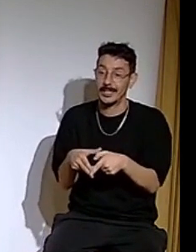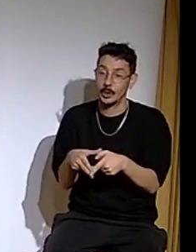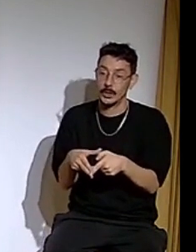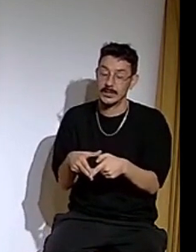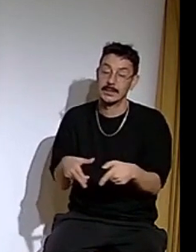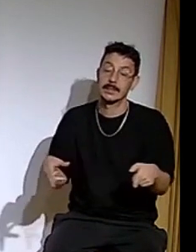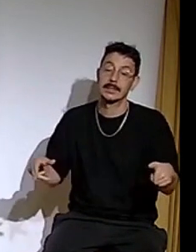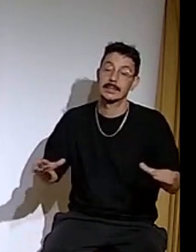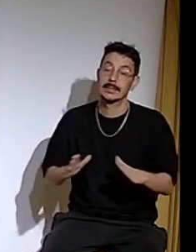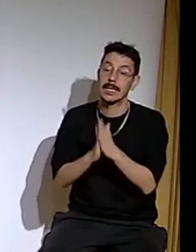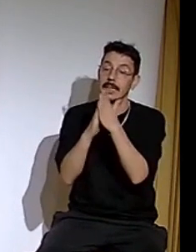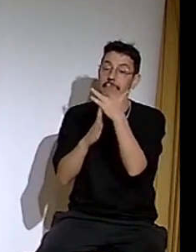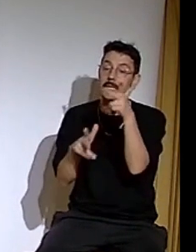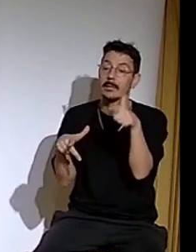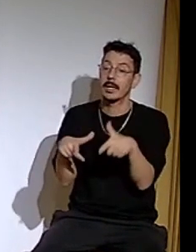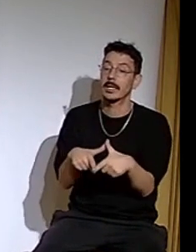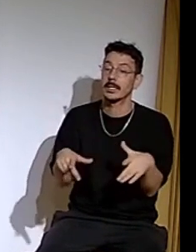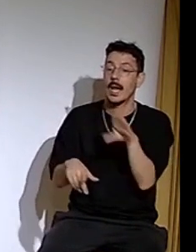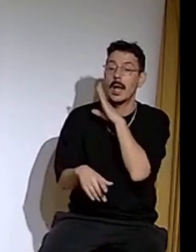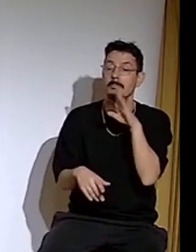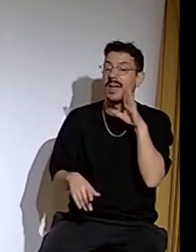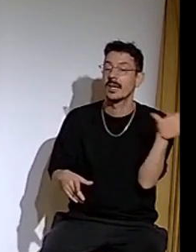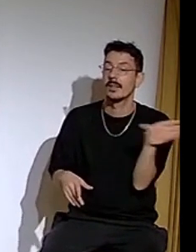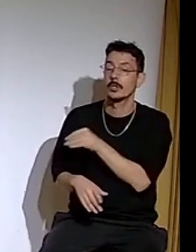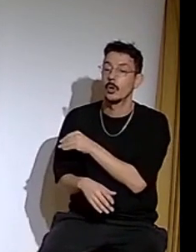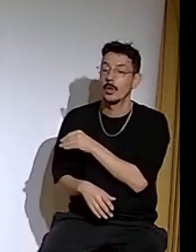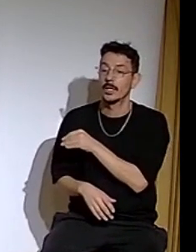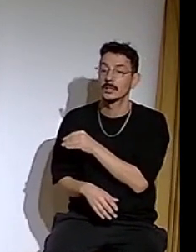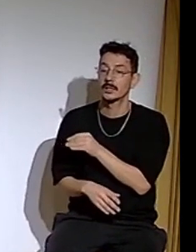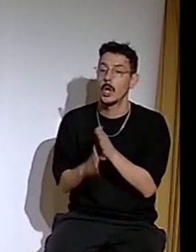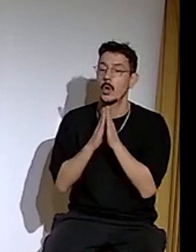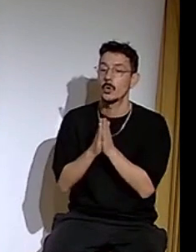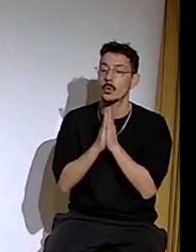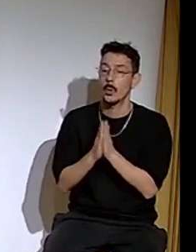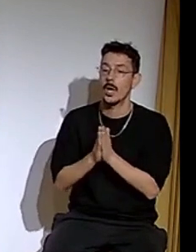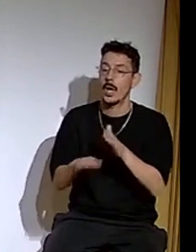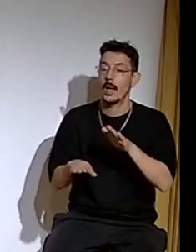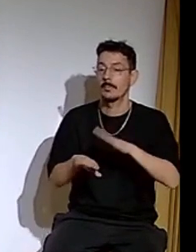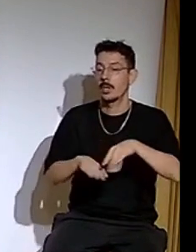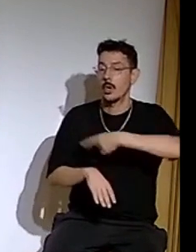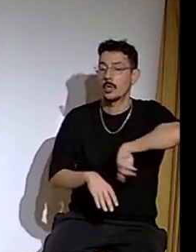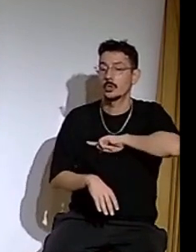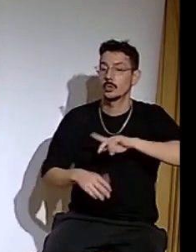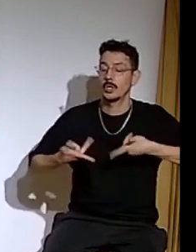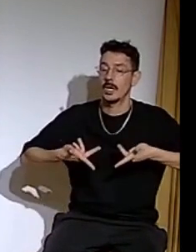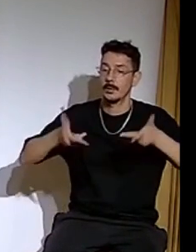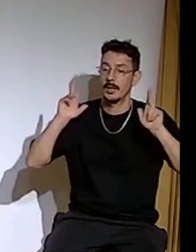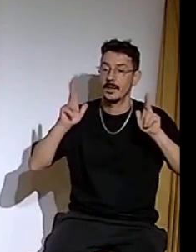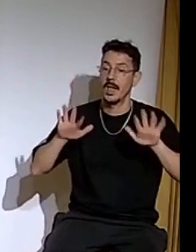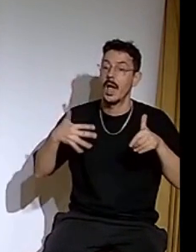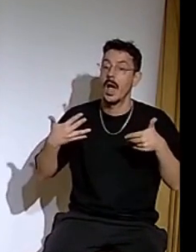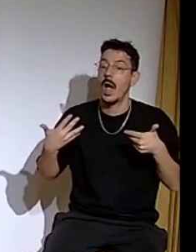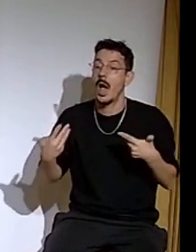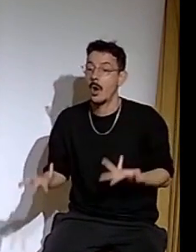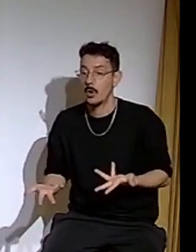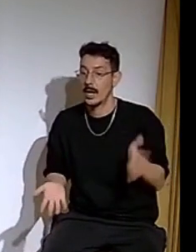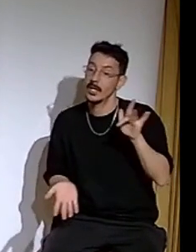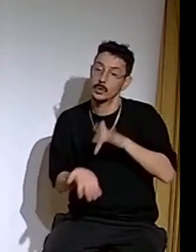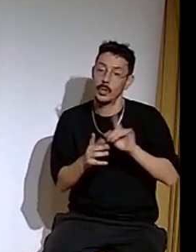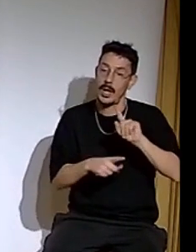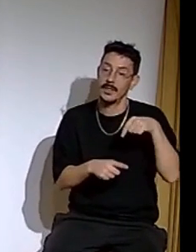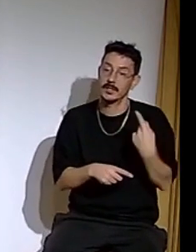vagina madre de todas ruega por nosotros liberadas ahora y en la hora de nuestro